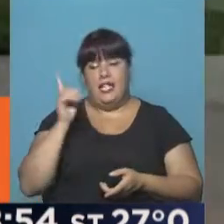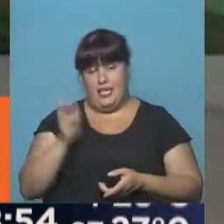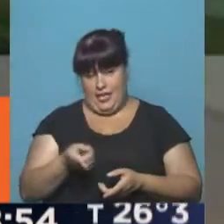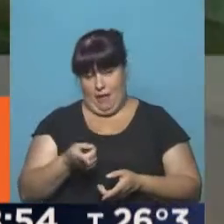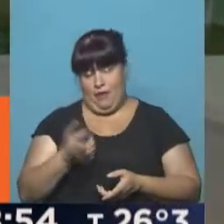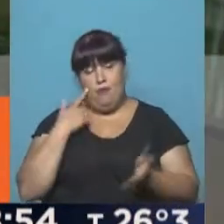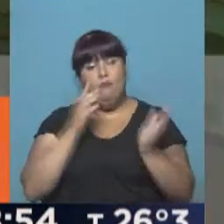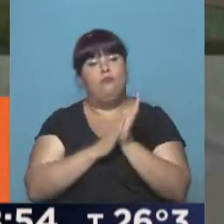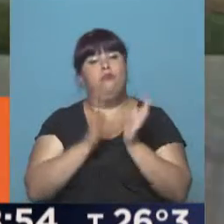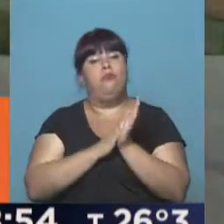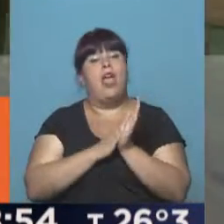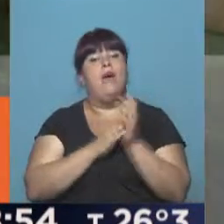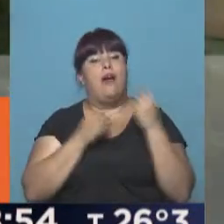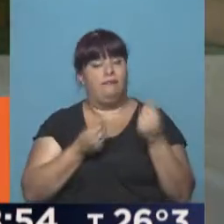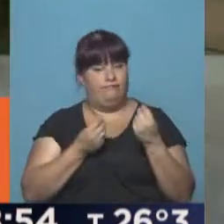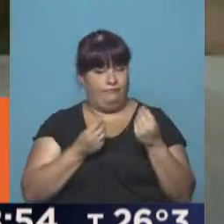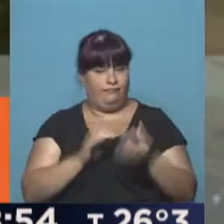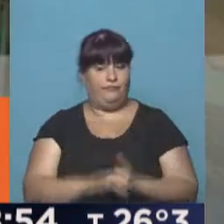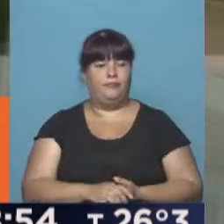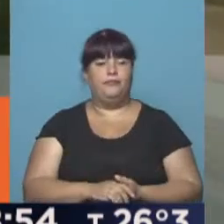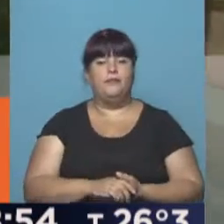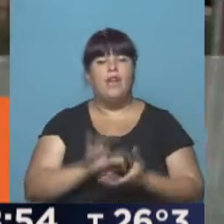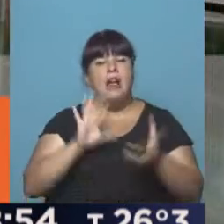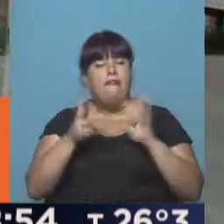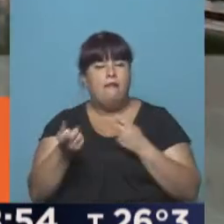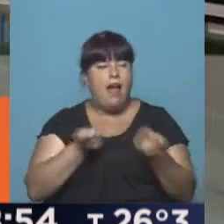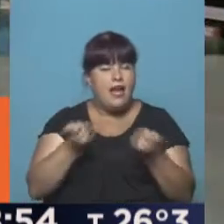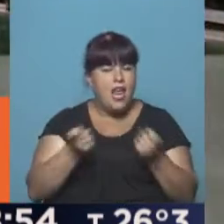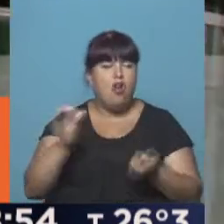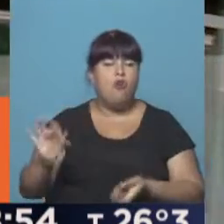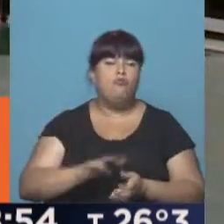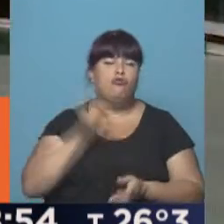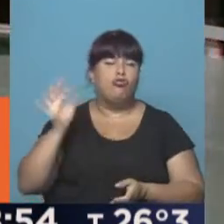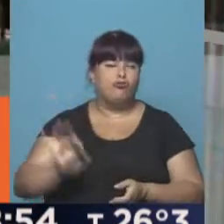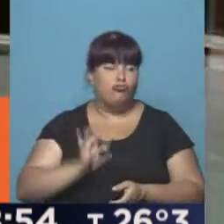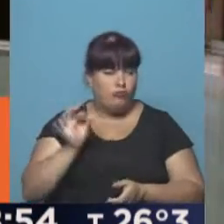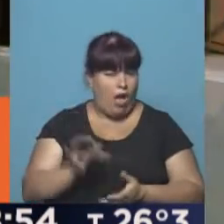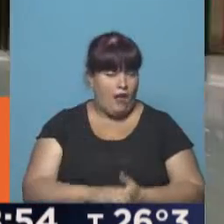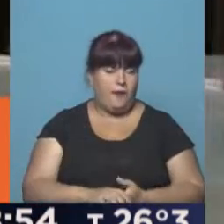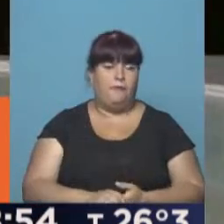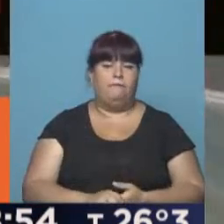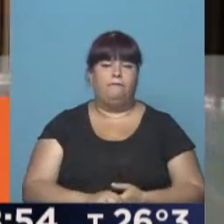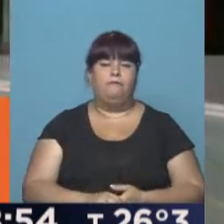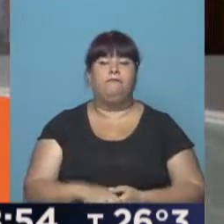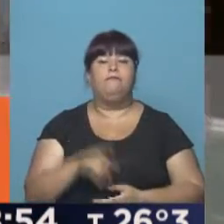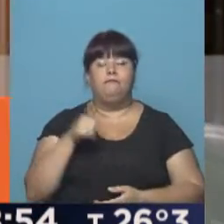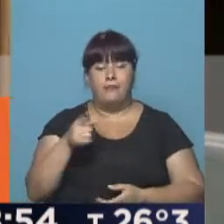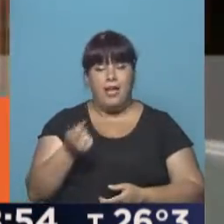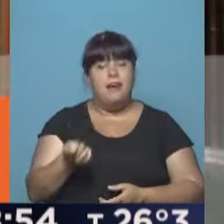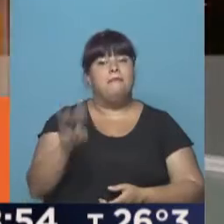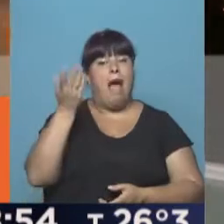lo que demuestra también esto es que fue un mecanismo que se aplicó durante mucho tiempo, donde en los